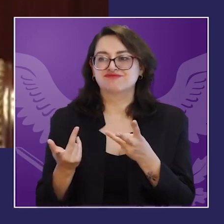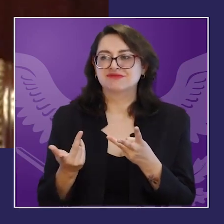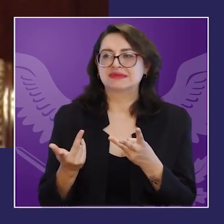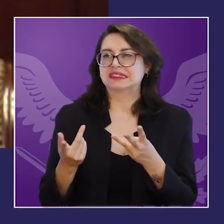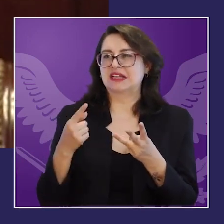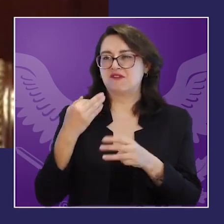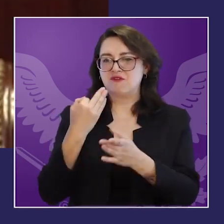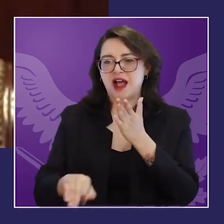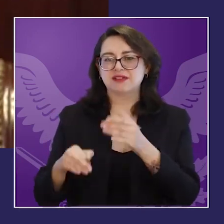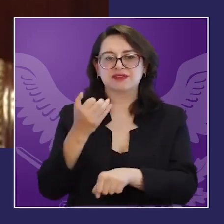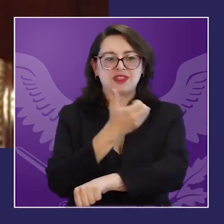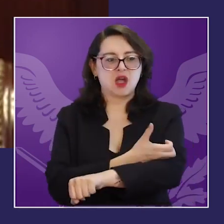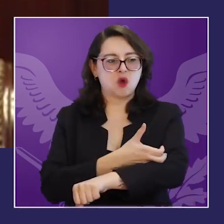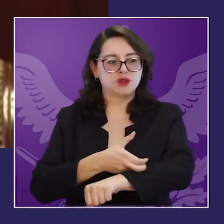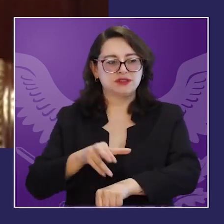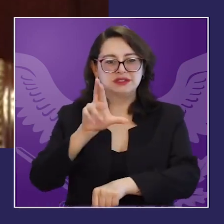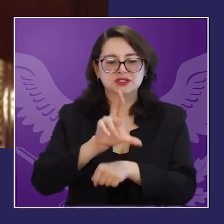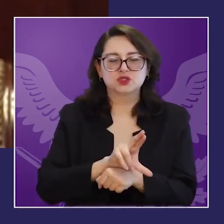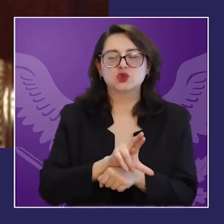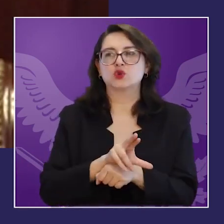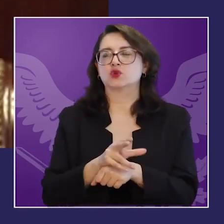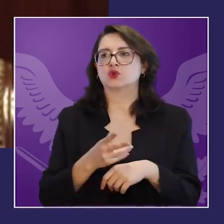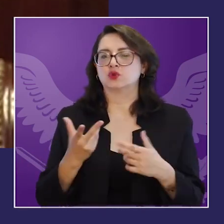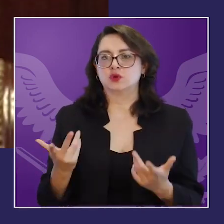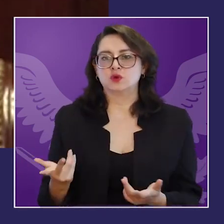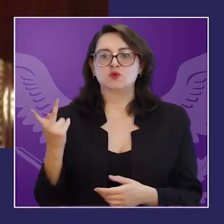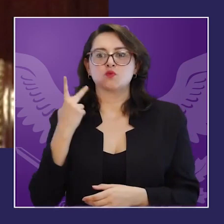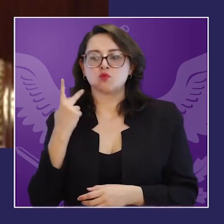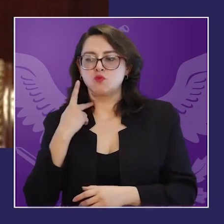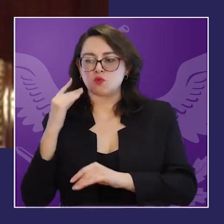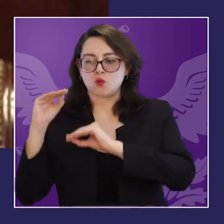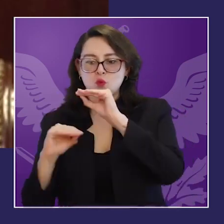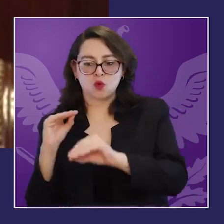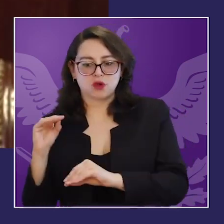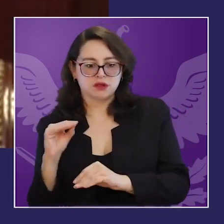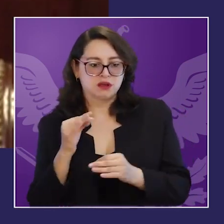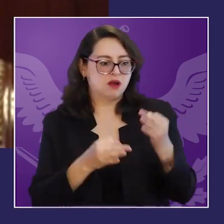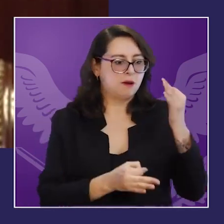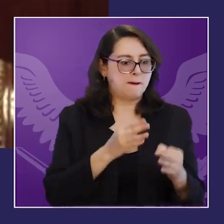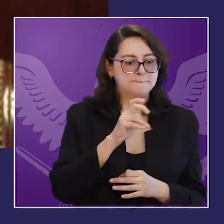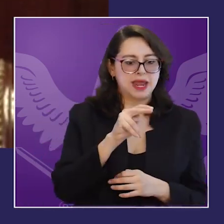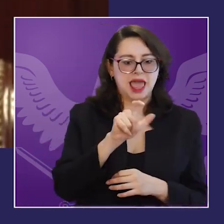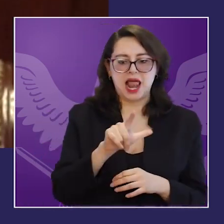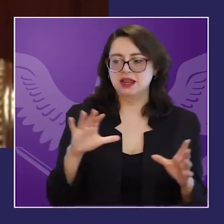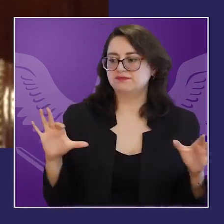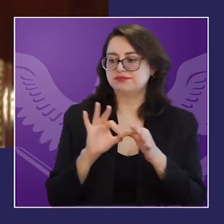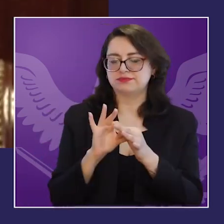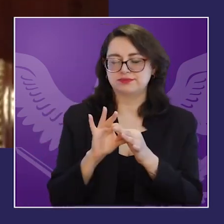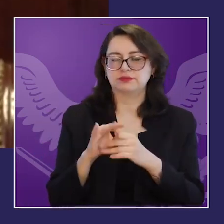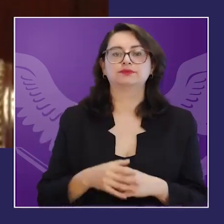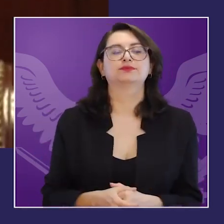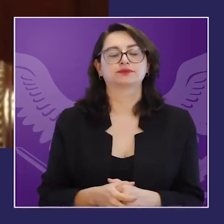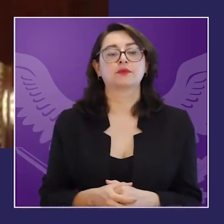aún está pendiente y que puede vincular políticas públicas y derecho penal. Con respecto al derecho penal, voy a decir alguna cosa que no es